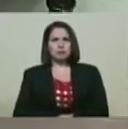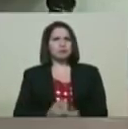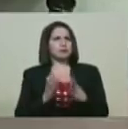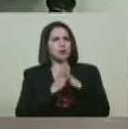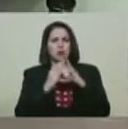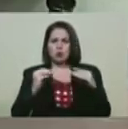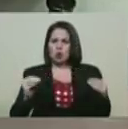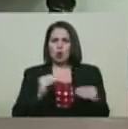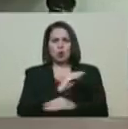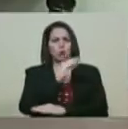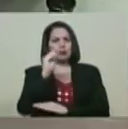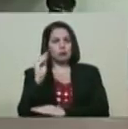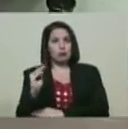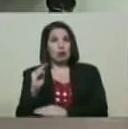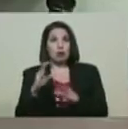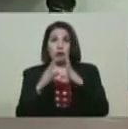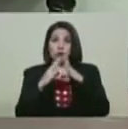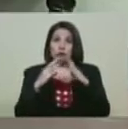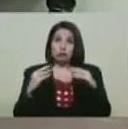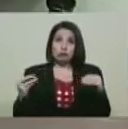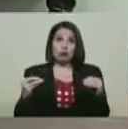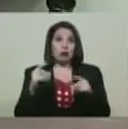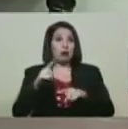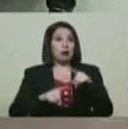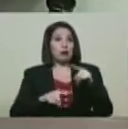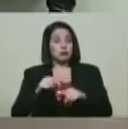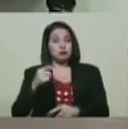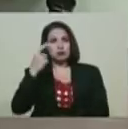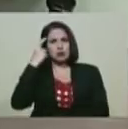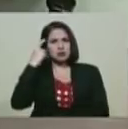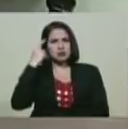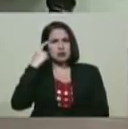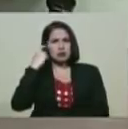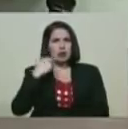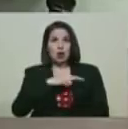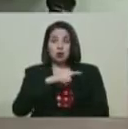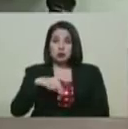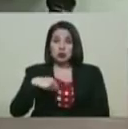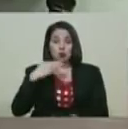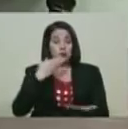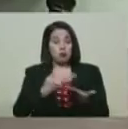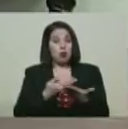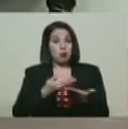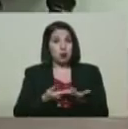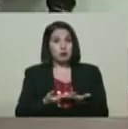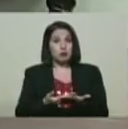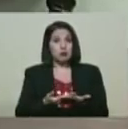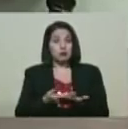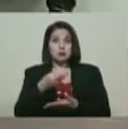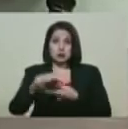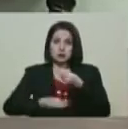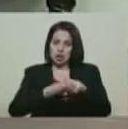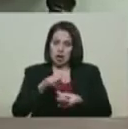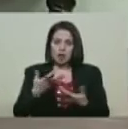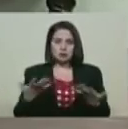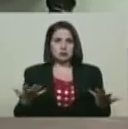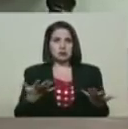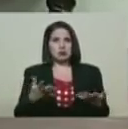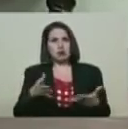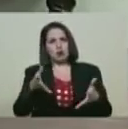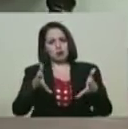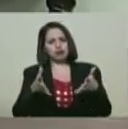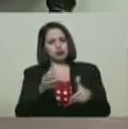la protección, todas las facilidades. Ustedes saben que nosotros cuando nos proponemos algo, lo hacemos, lo